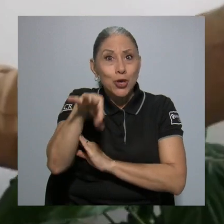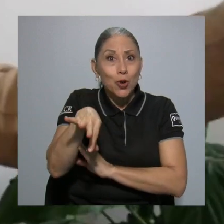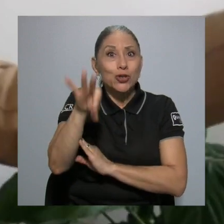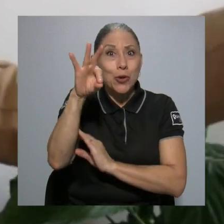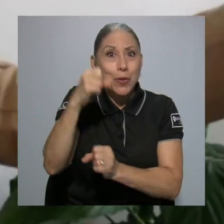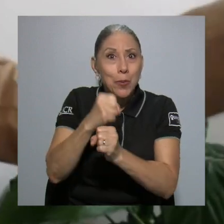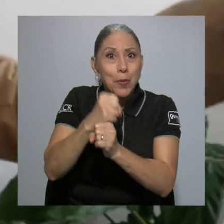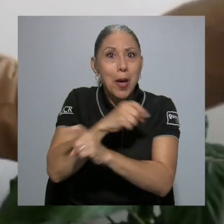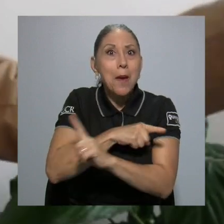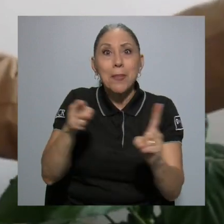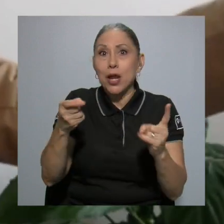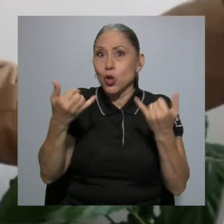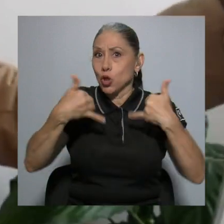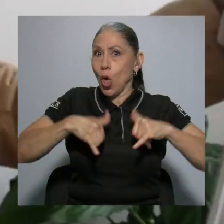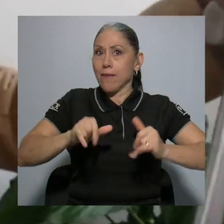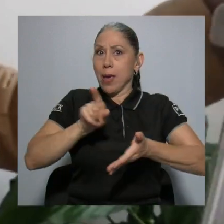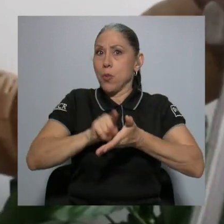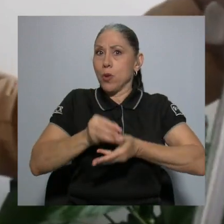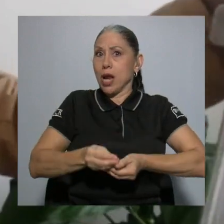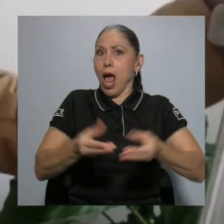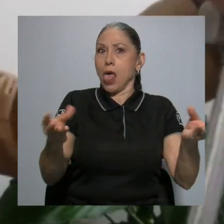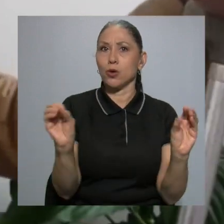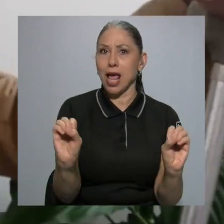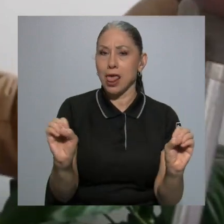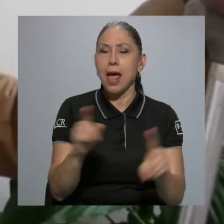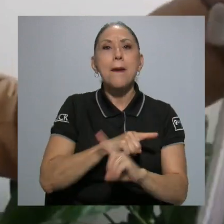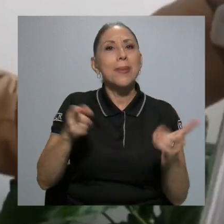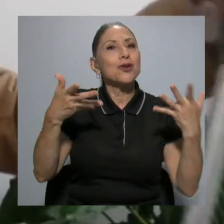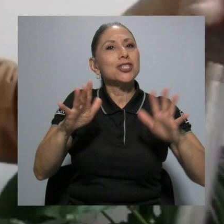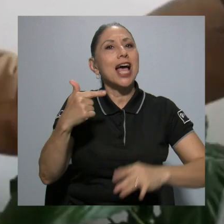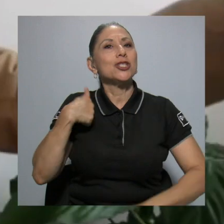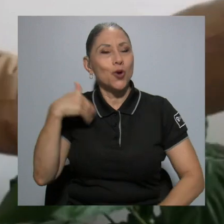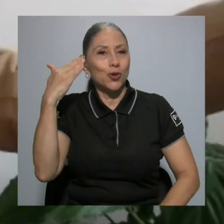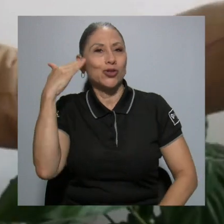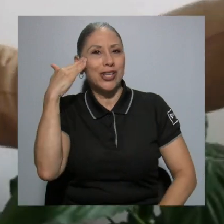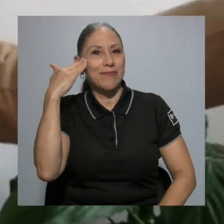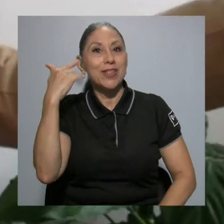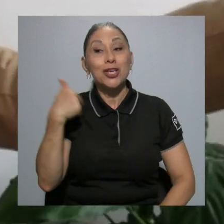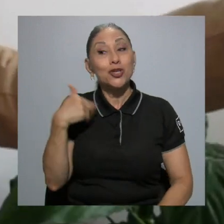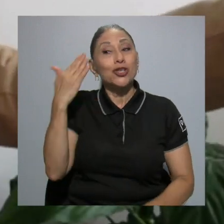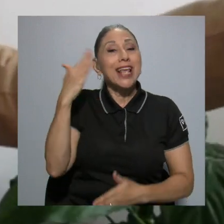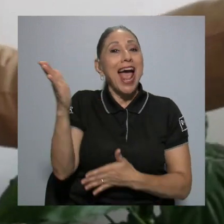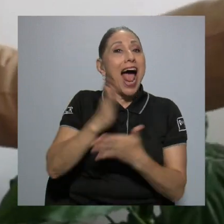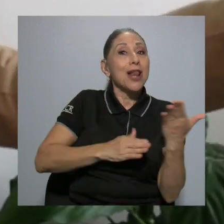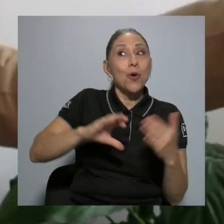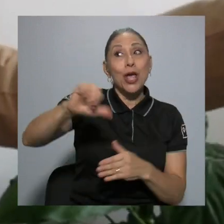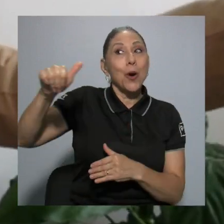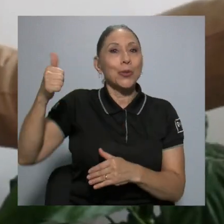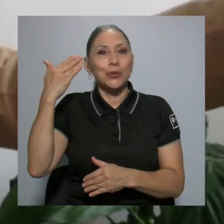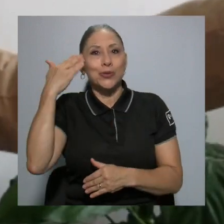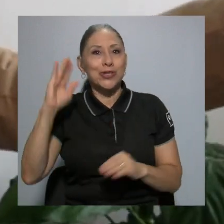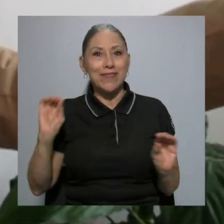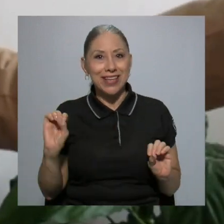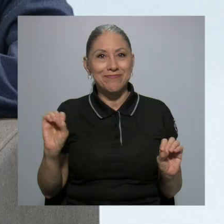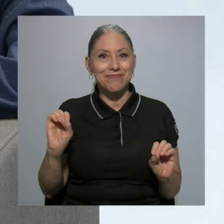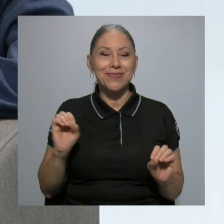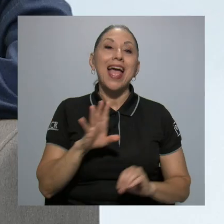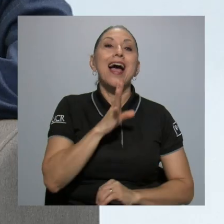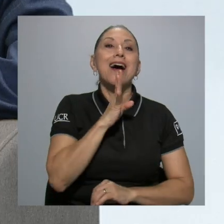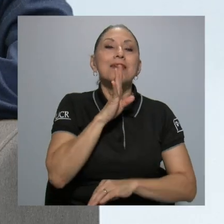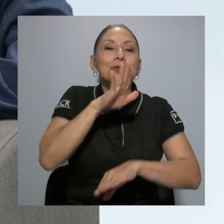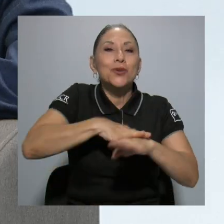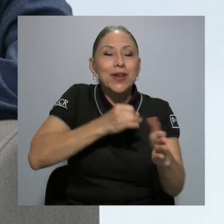publicado, pero ya los vi, ¿no? Entonces sé algo que el mundo no sabe. Don Mario, hablemos de la investigación